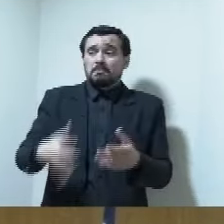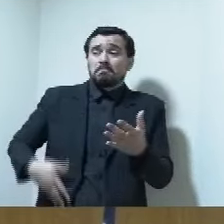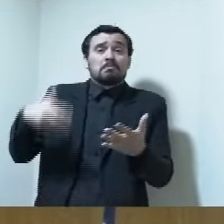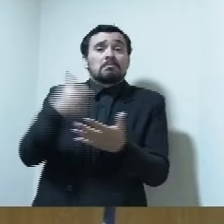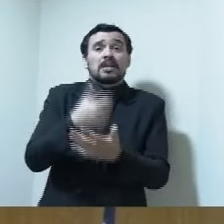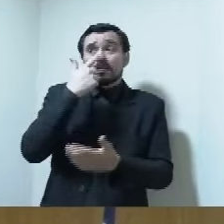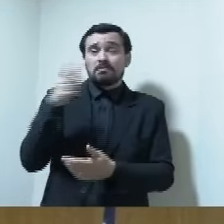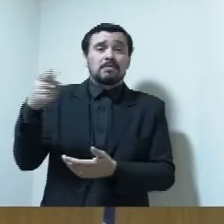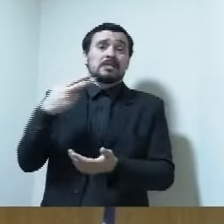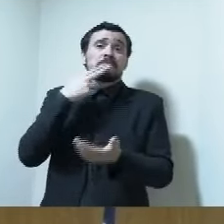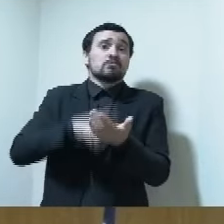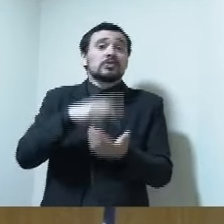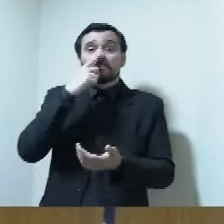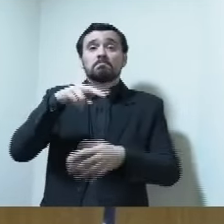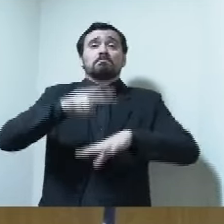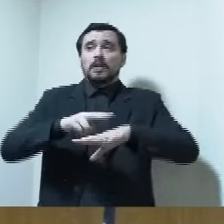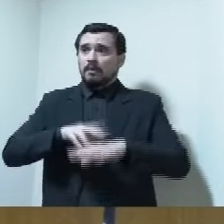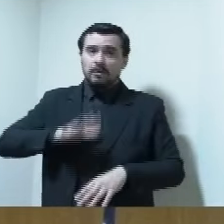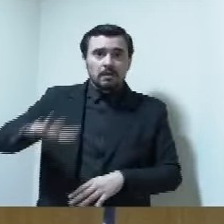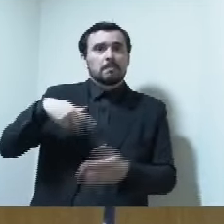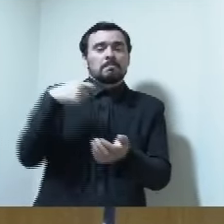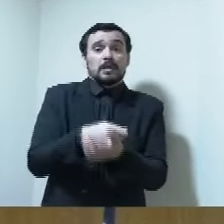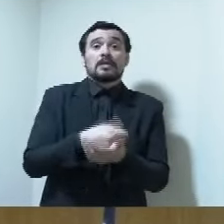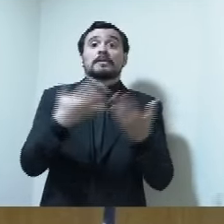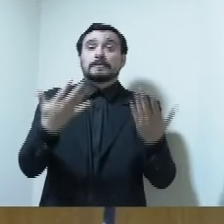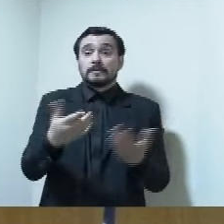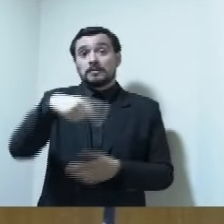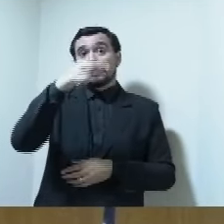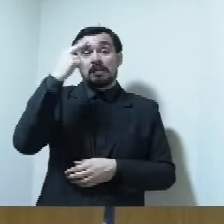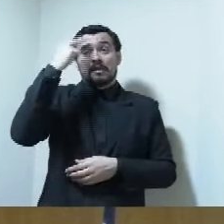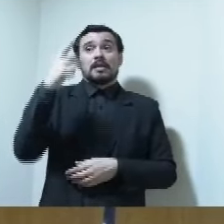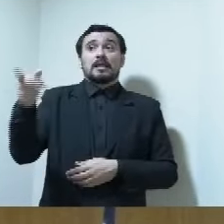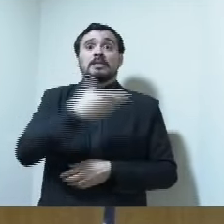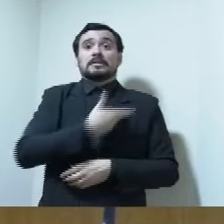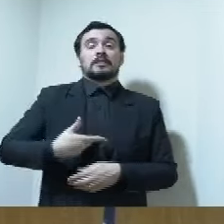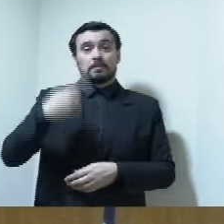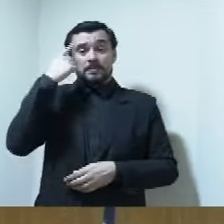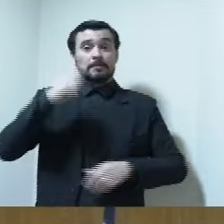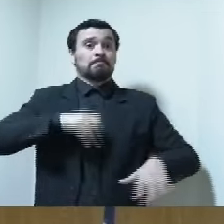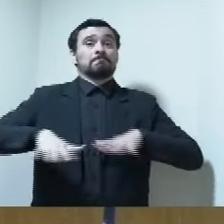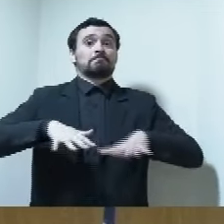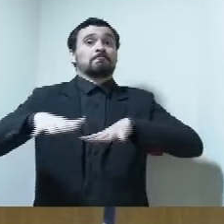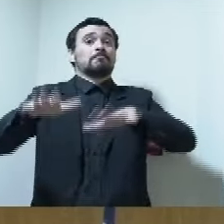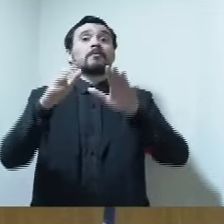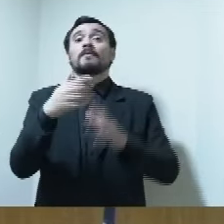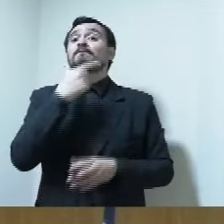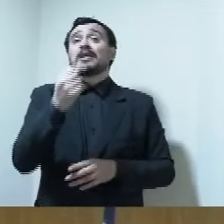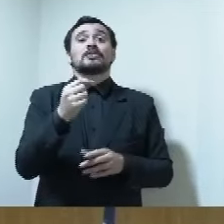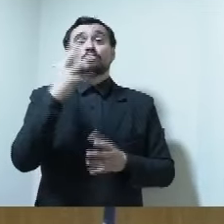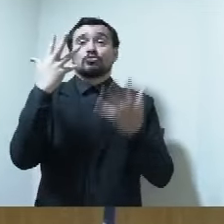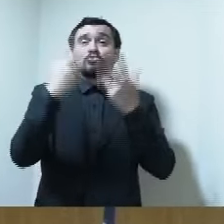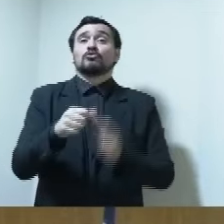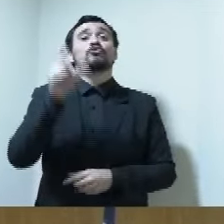los impuestos de todos los paraguayos. Se creyó que el Estado es una máquina que funciona con piloto automático, un